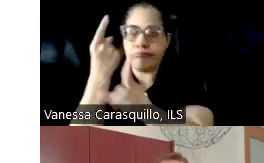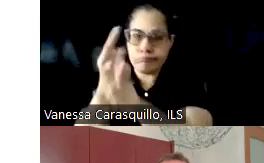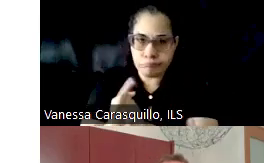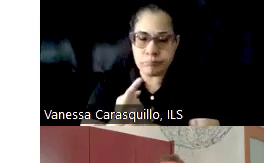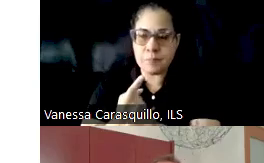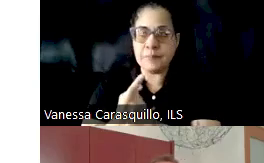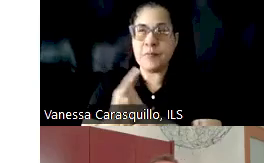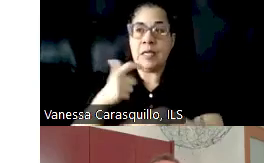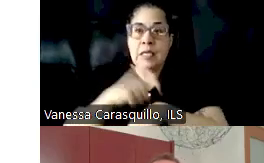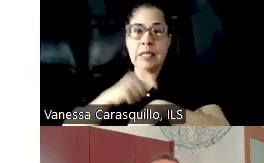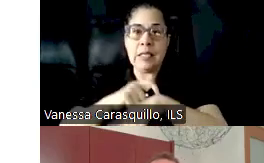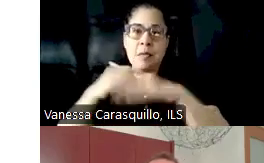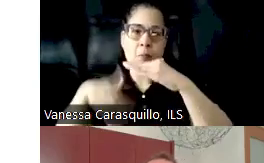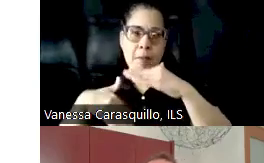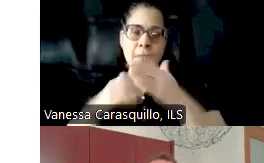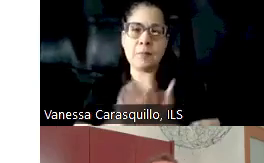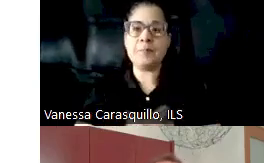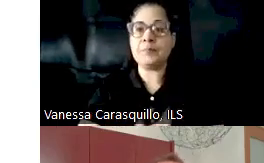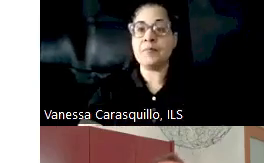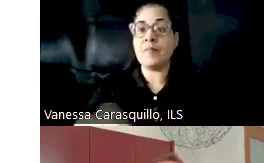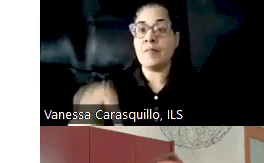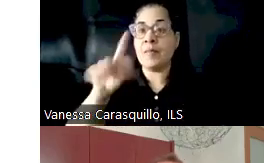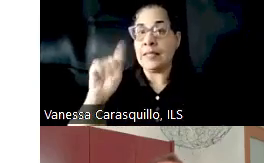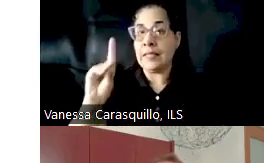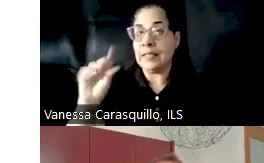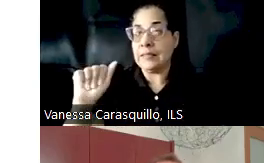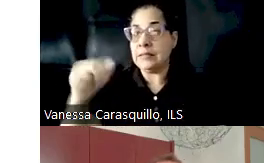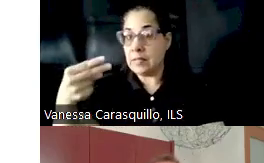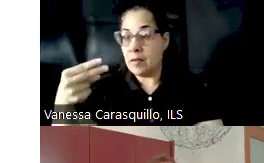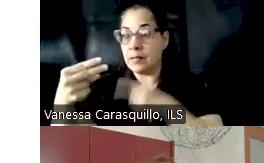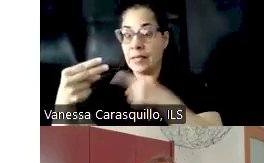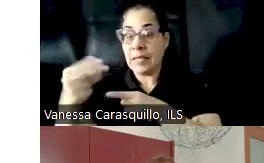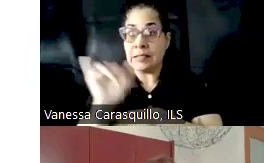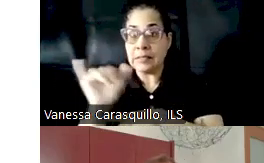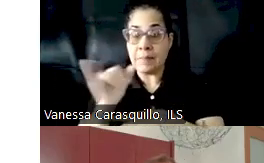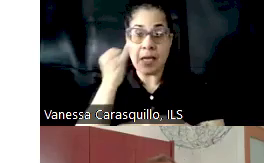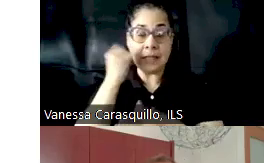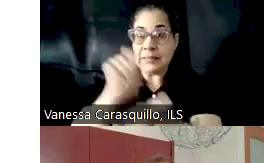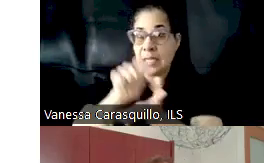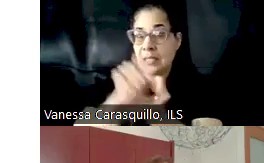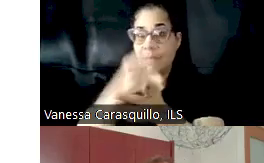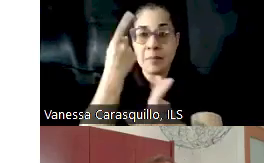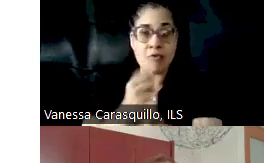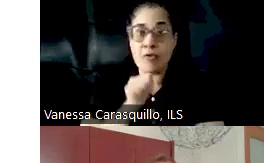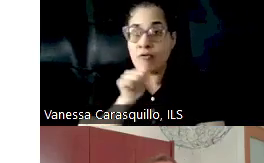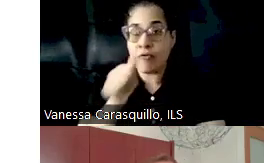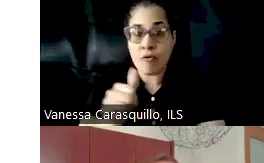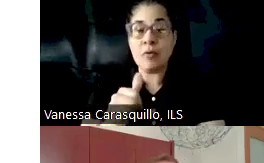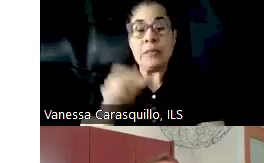que el déficit de atención con hiperactividad también es una condición que, si no se trata, conlleva una serie de